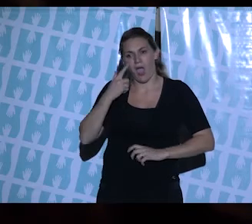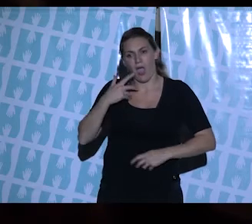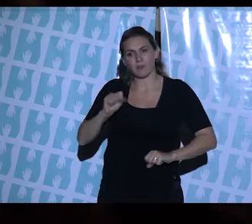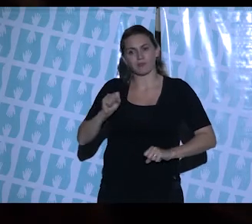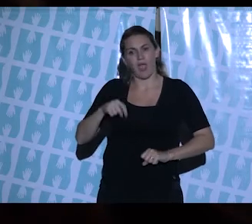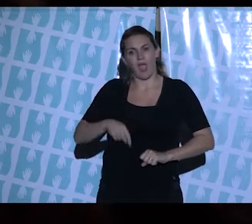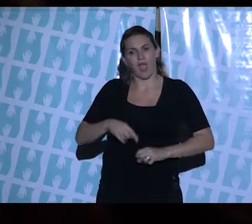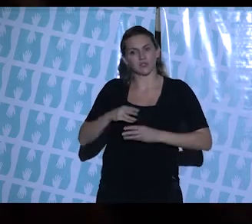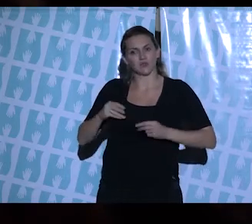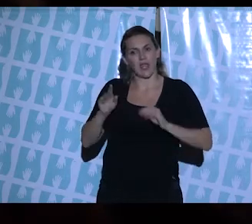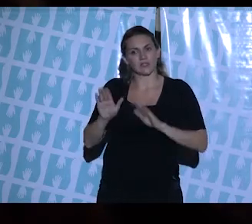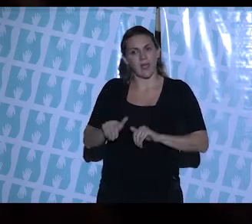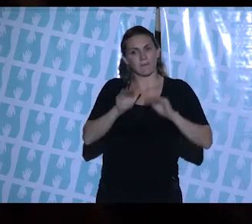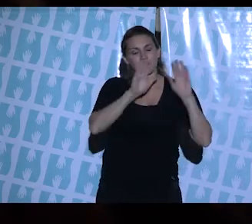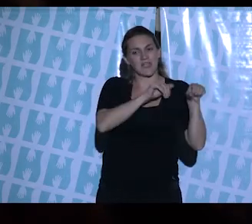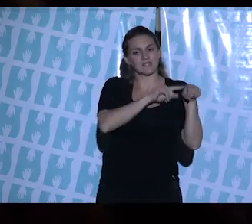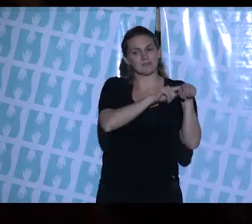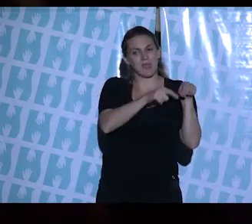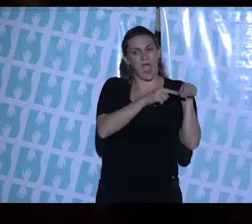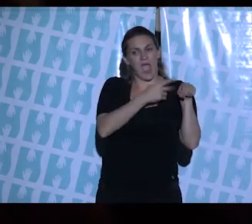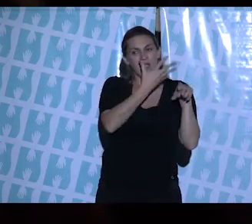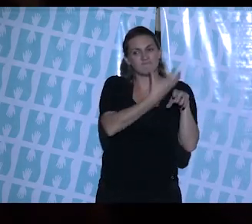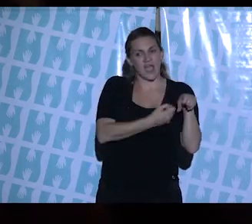de alfa-sinucleína anormal.